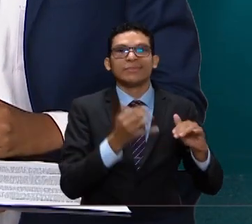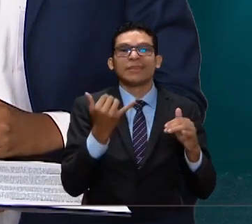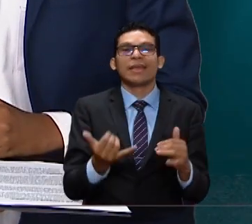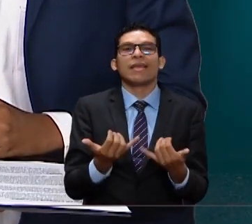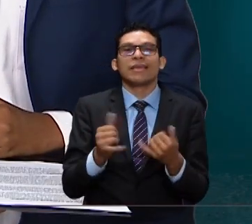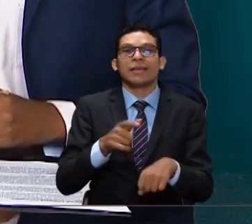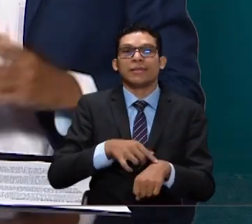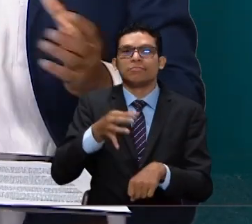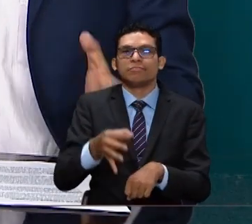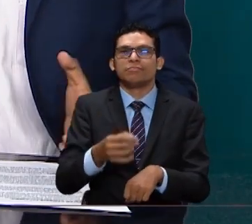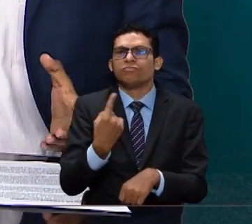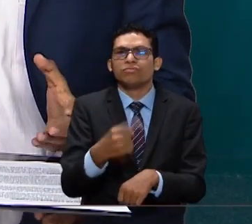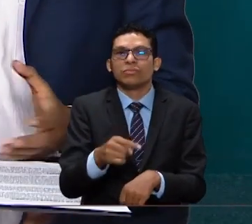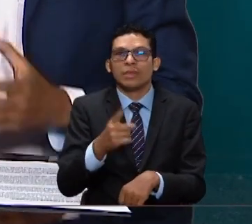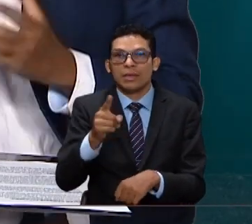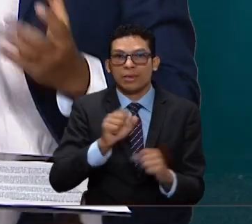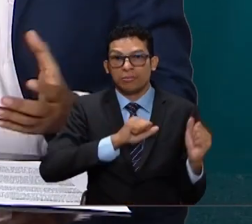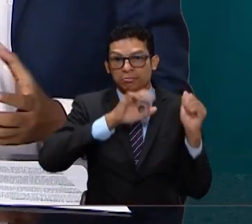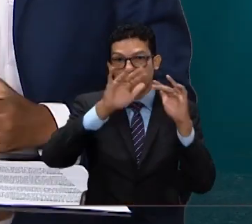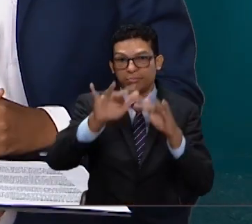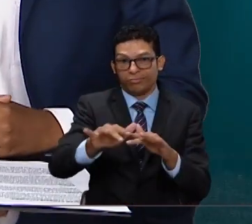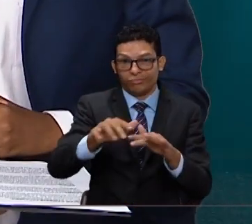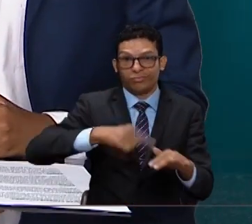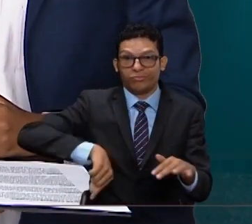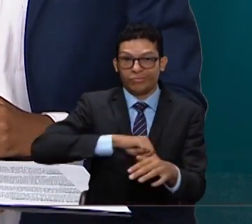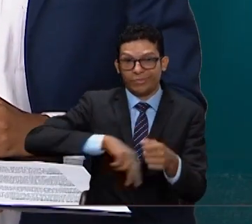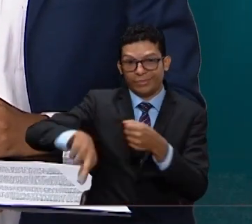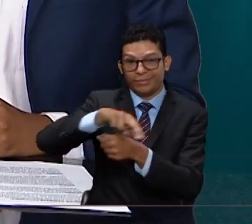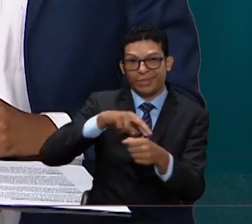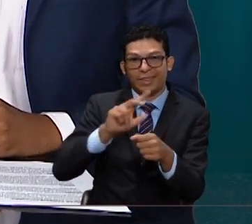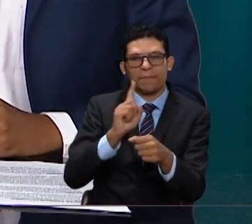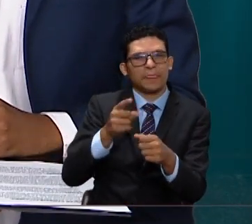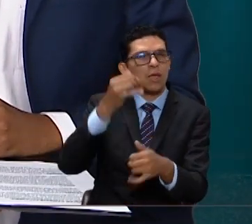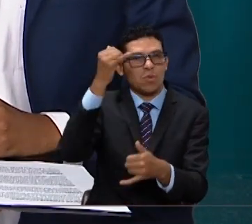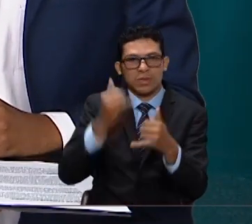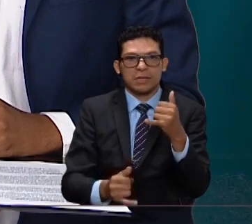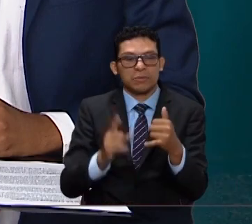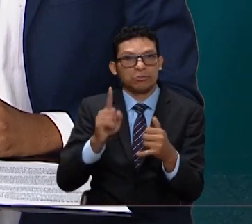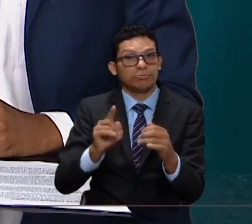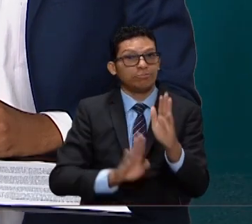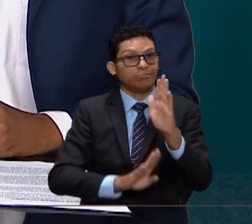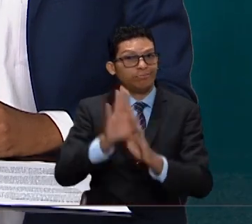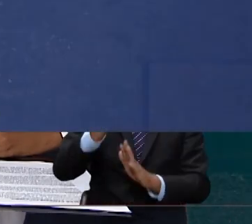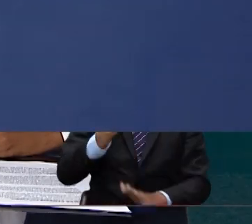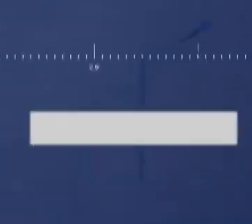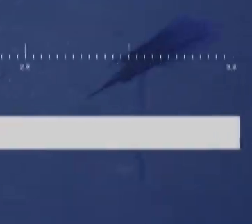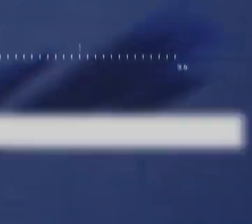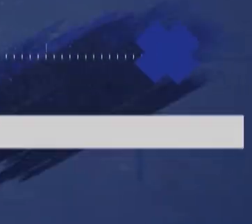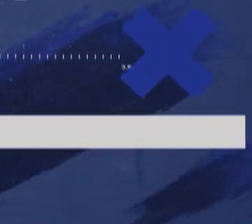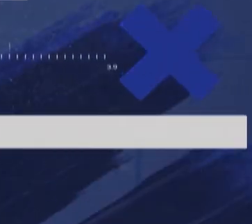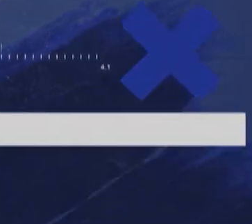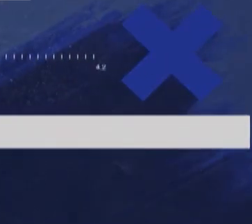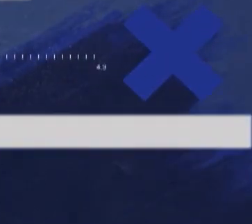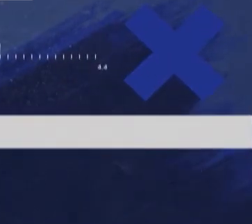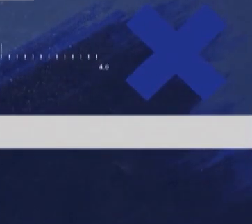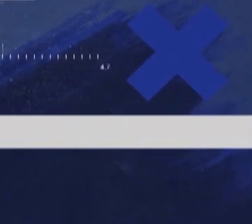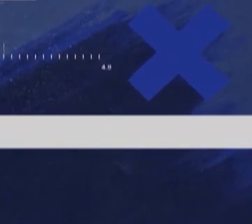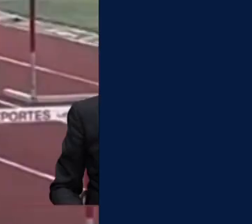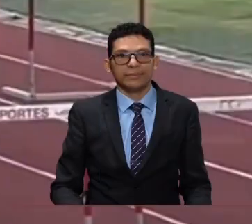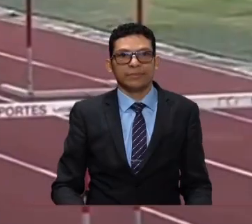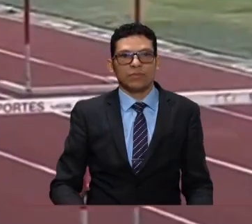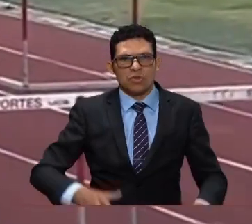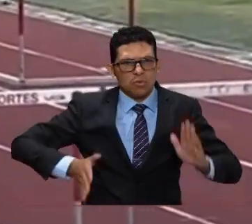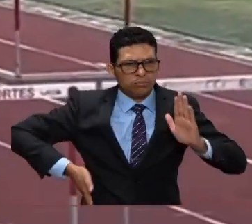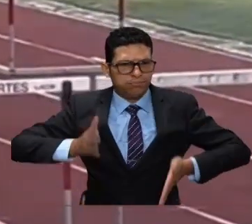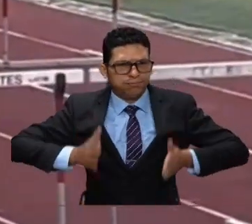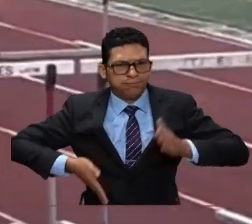A esta hora tenemos que hablar de un evento que se realizó en nuestra región y que finalizó con muchísimo éxito, y estamos hablando del Campeonato Nacional de